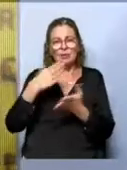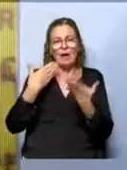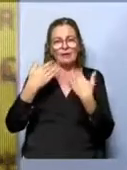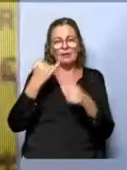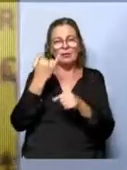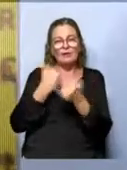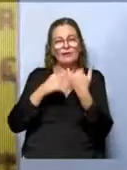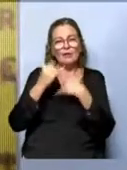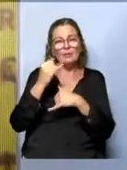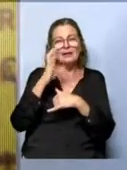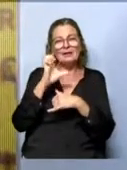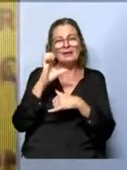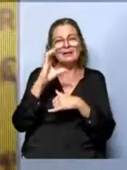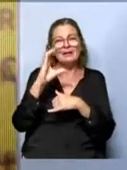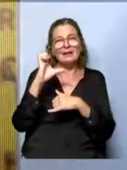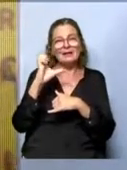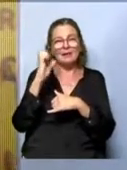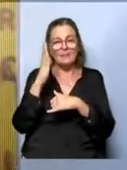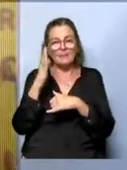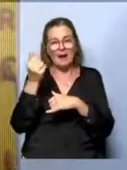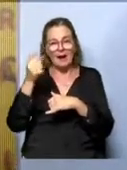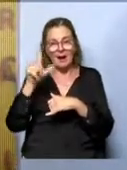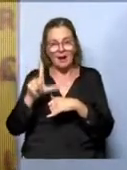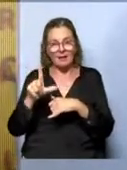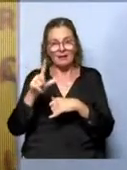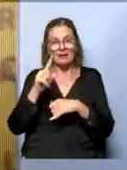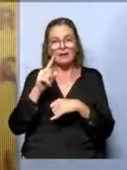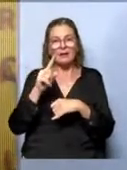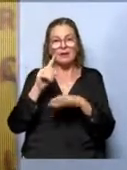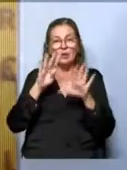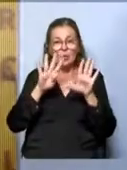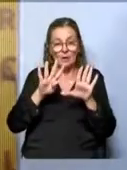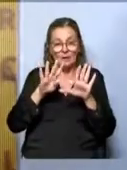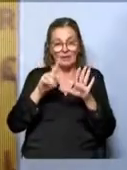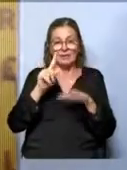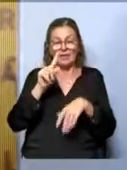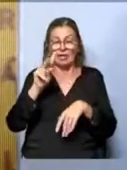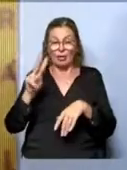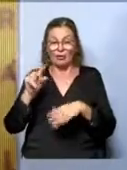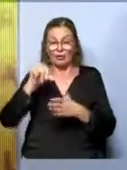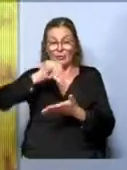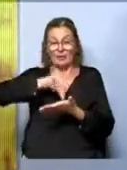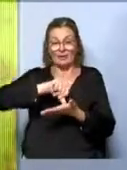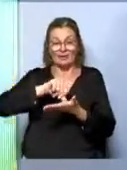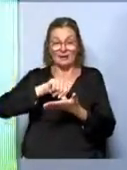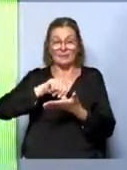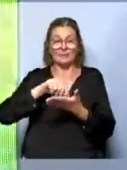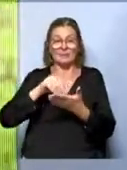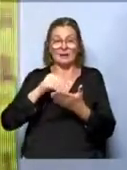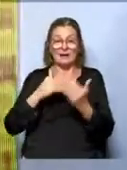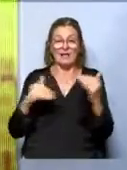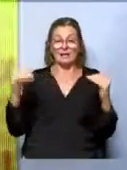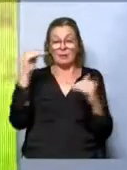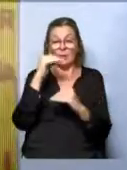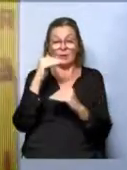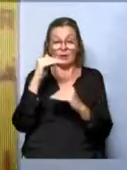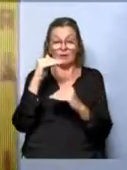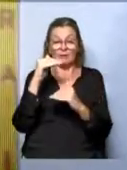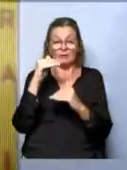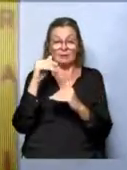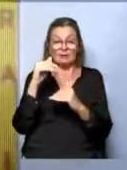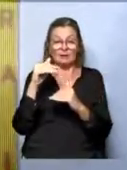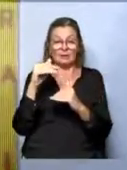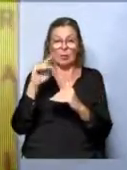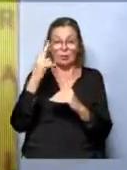Panorama Social 2023, en 9 de 12 países la desigualdad era menor ya que antes de la pandemia. Uruguay está en el grupo de los países que la